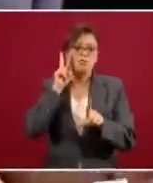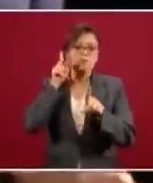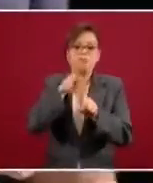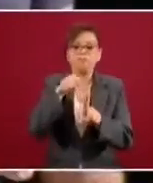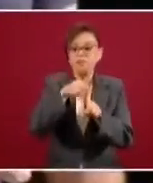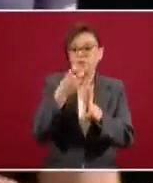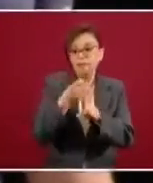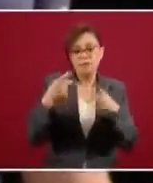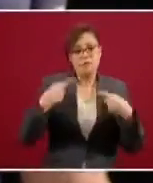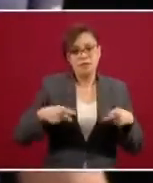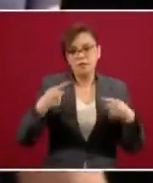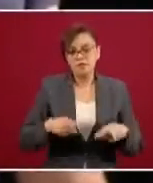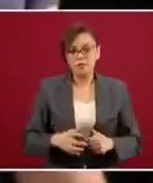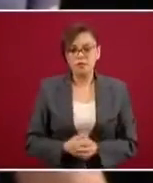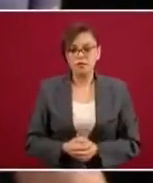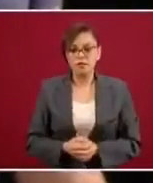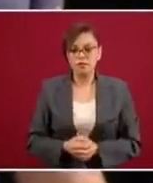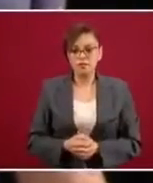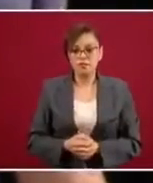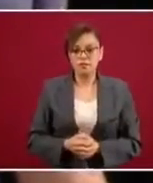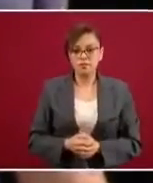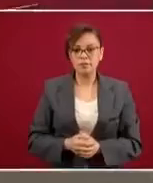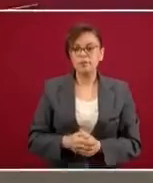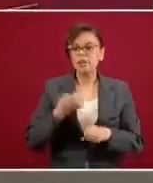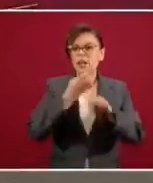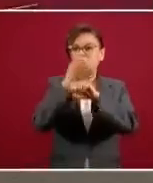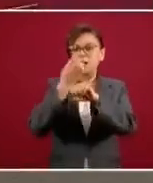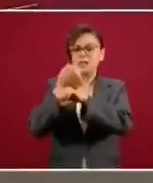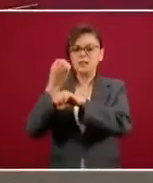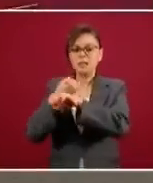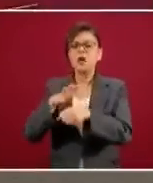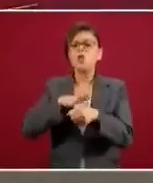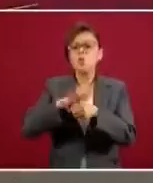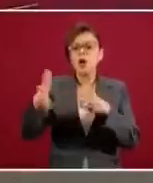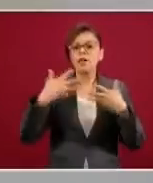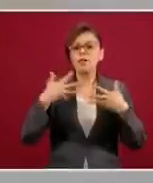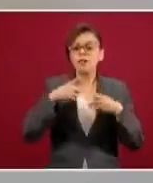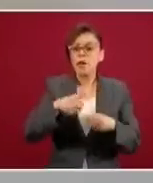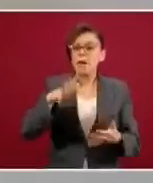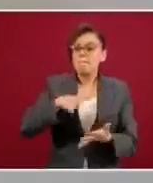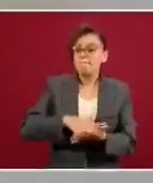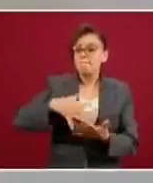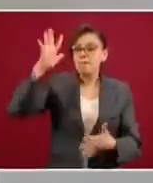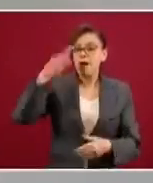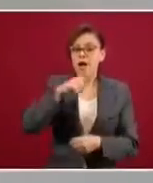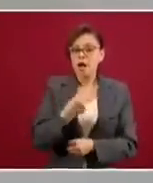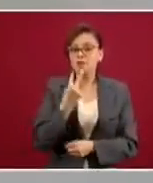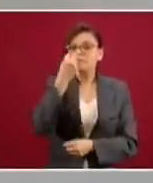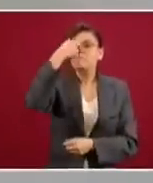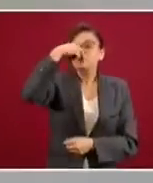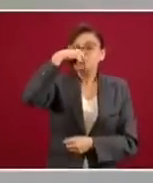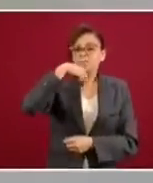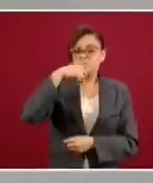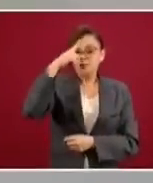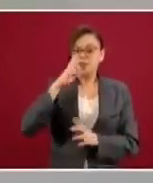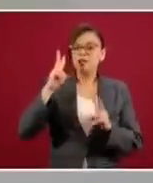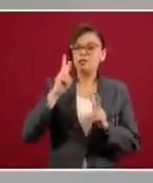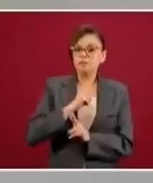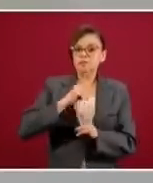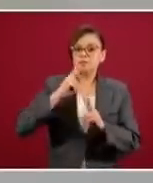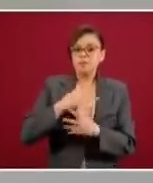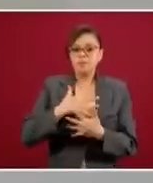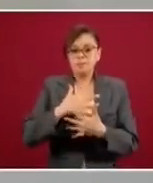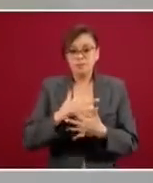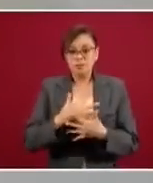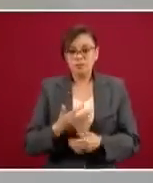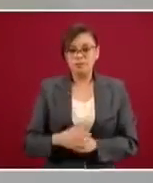más ventiladores tiene? Depende de su población y esa es una estadística, como hemos dicho, le acabo de contestar a la colega,